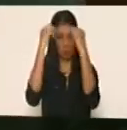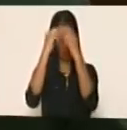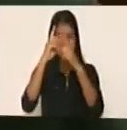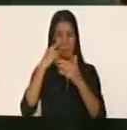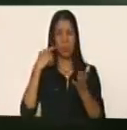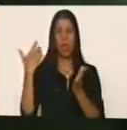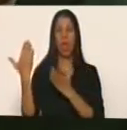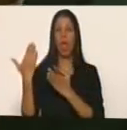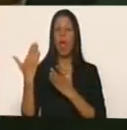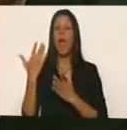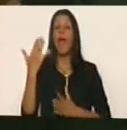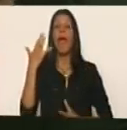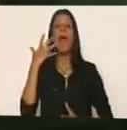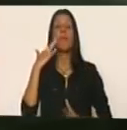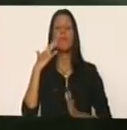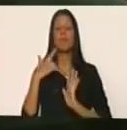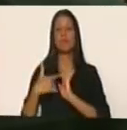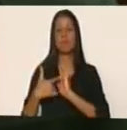ejemplar.